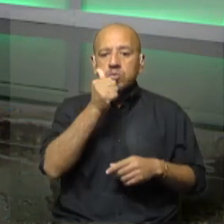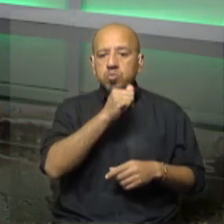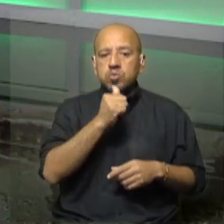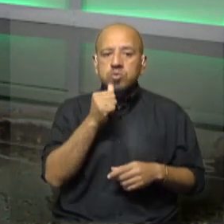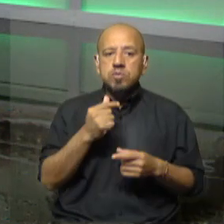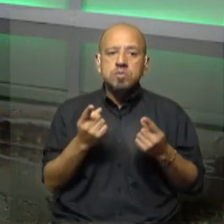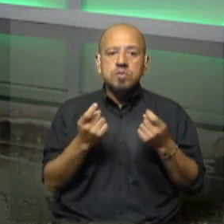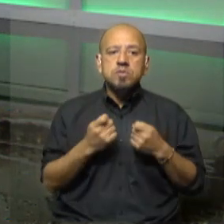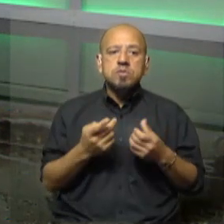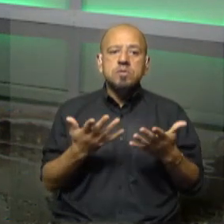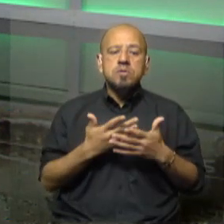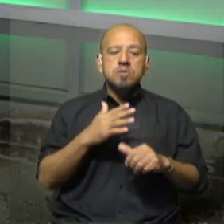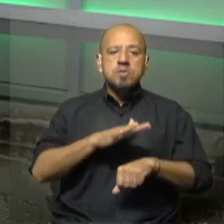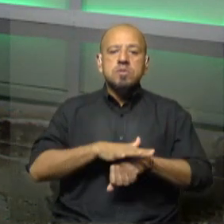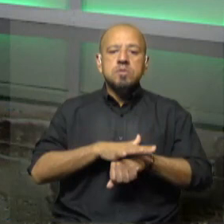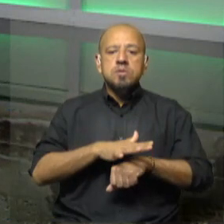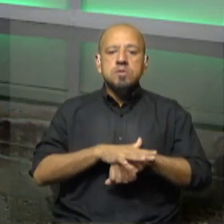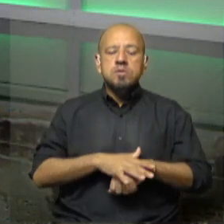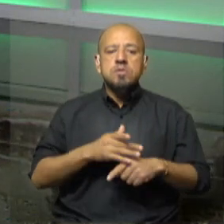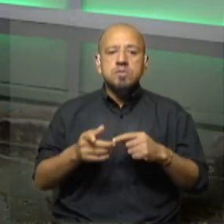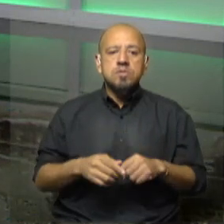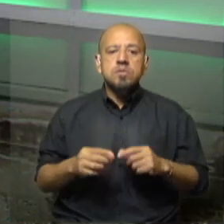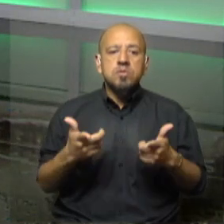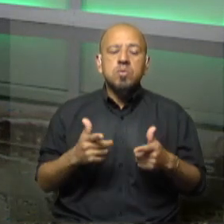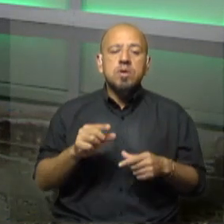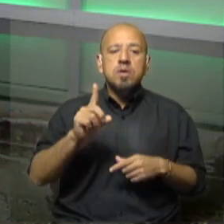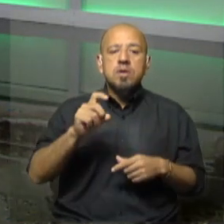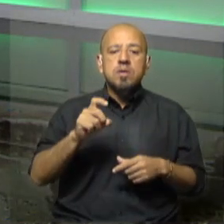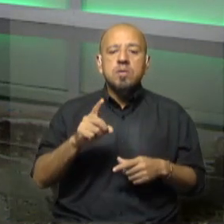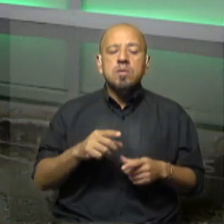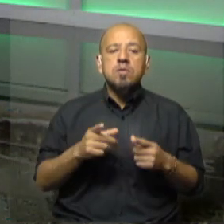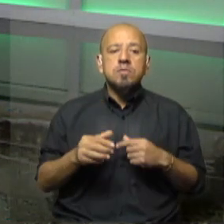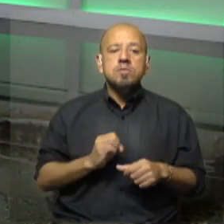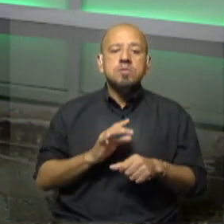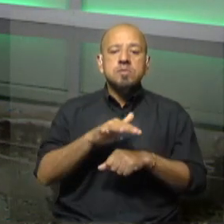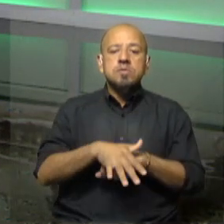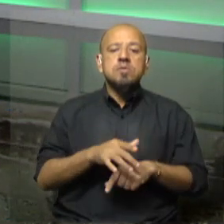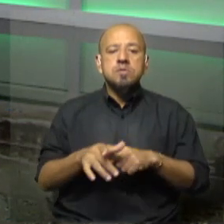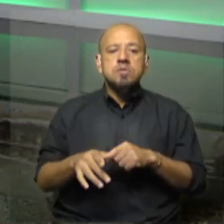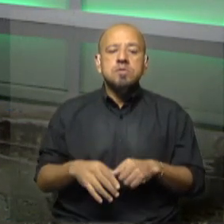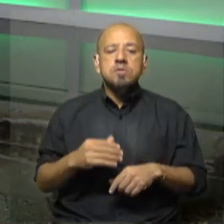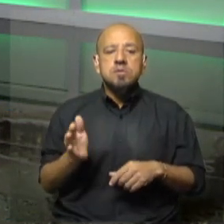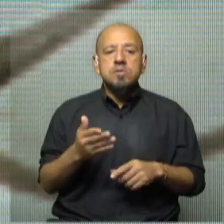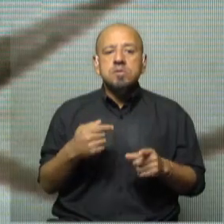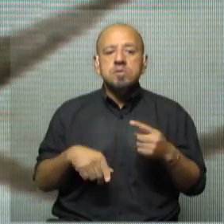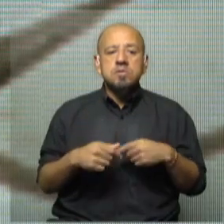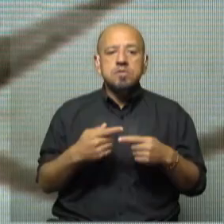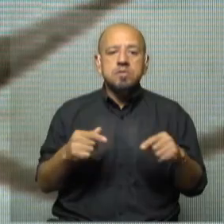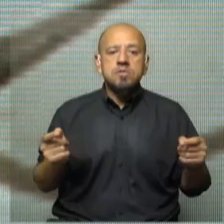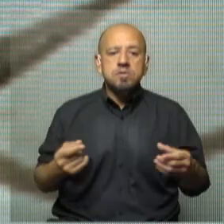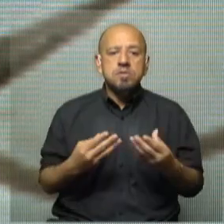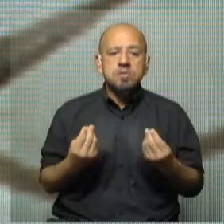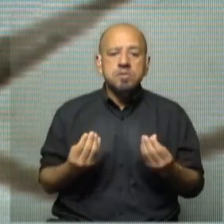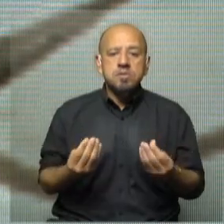necesarios. En este momento hay productores que se están quedando sin agua y esto dificulta el riego, pero también dificulta la preparación de la tierra